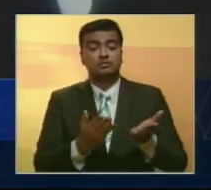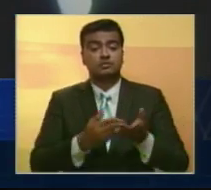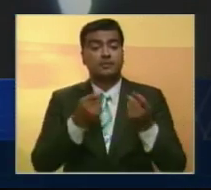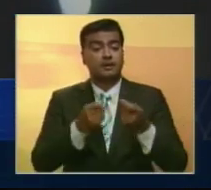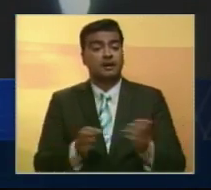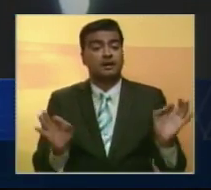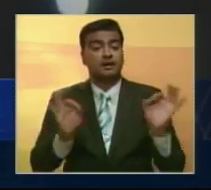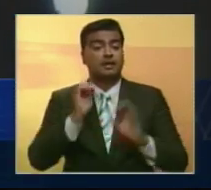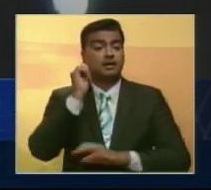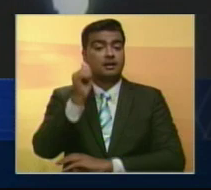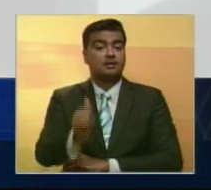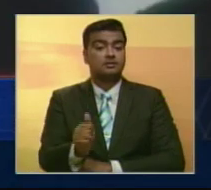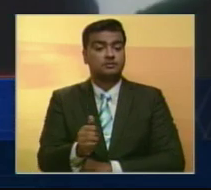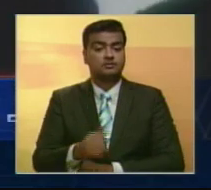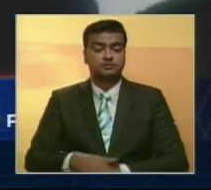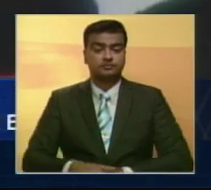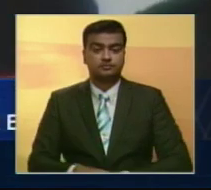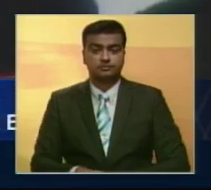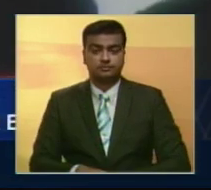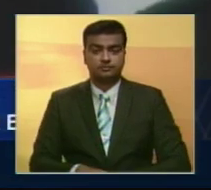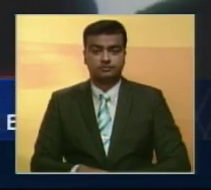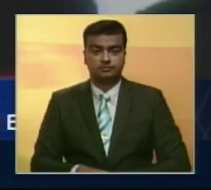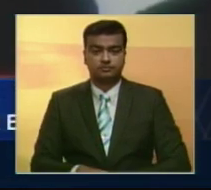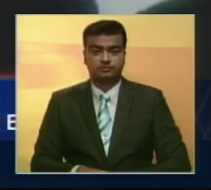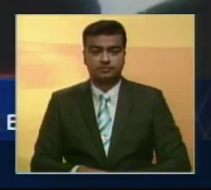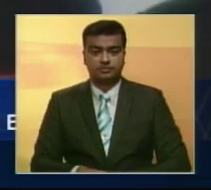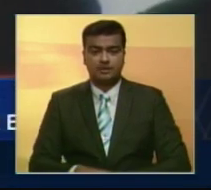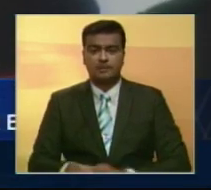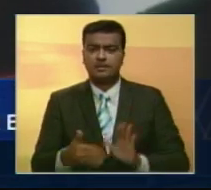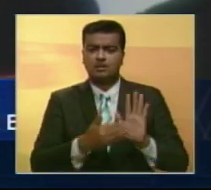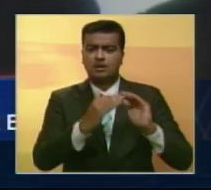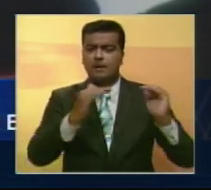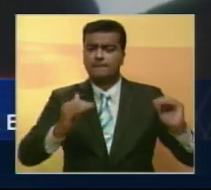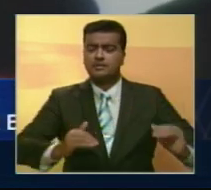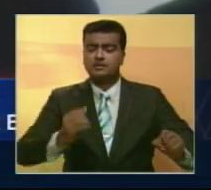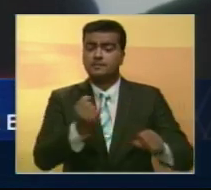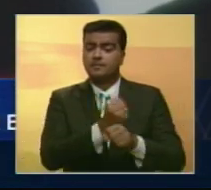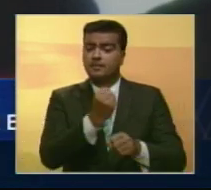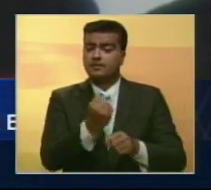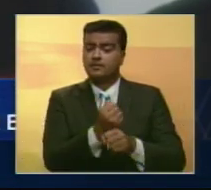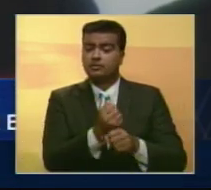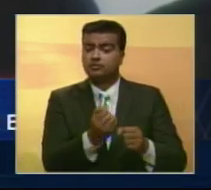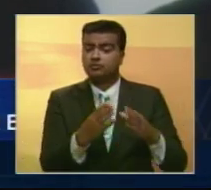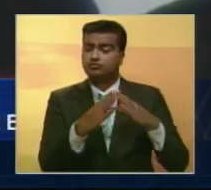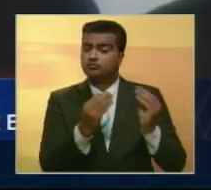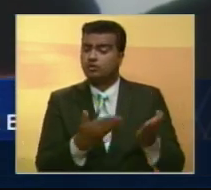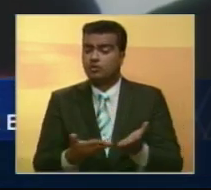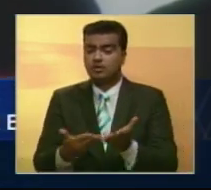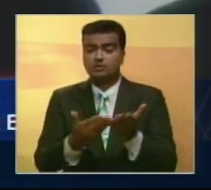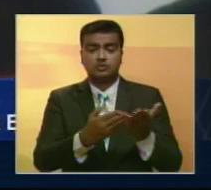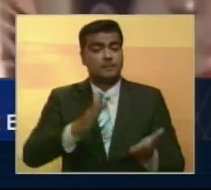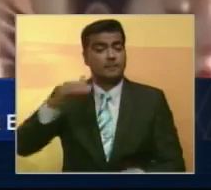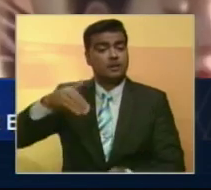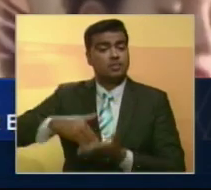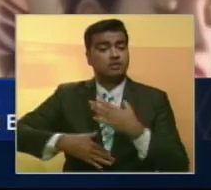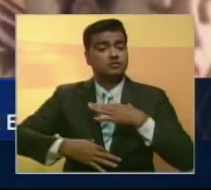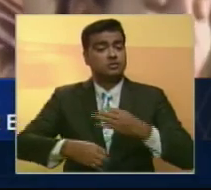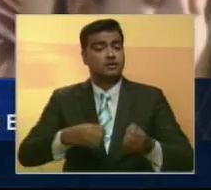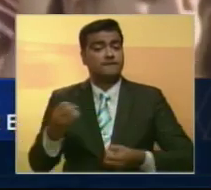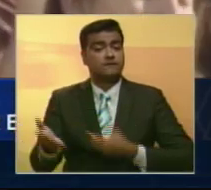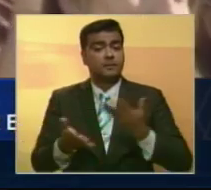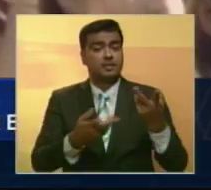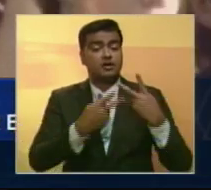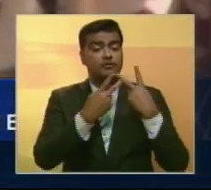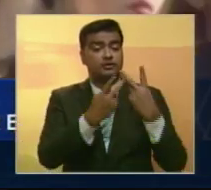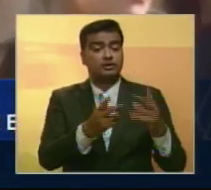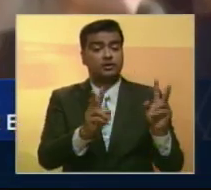gratuita para siempre y de calidad. Asimismo, el mandatario propuso una mesa regional de trabajo con el sector educativo del estado de Aragua con la intención de fomentar los